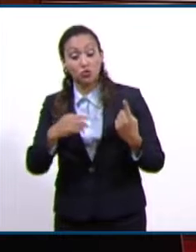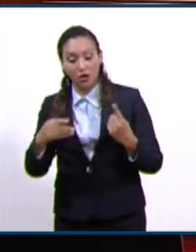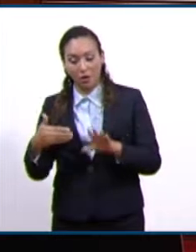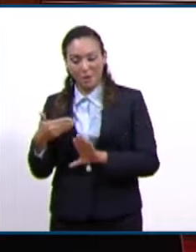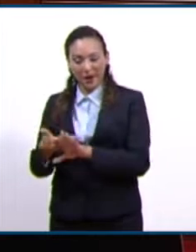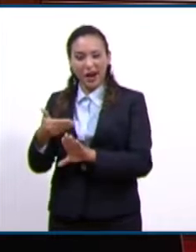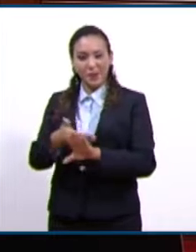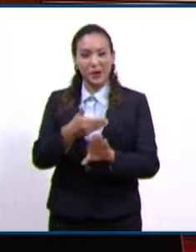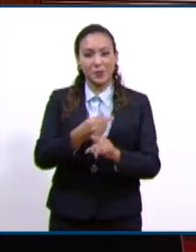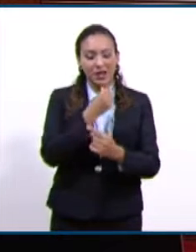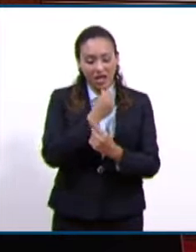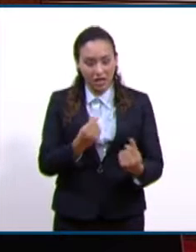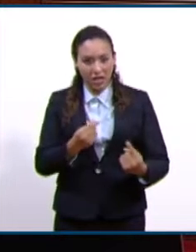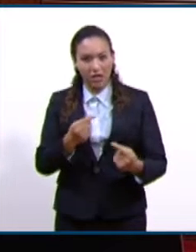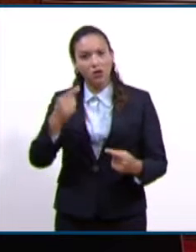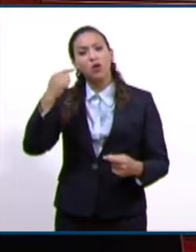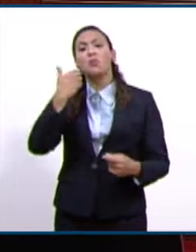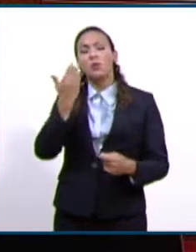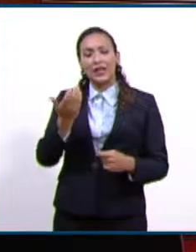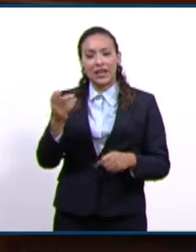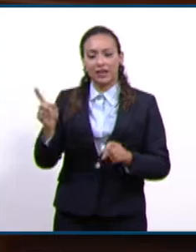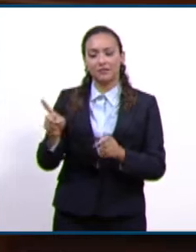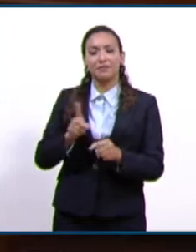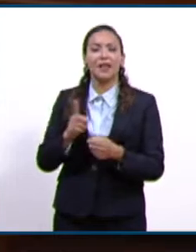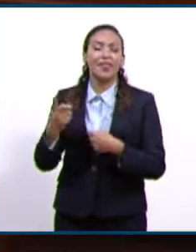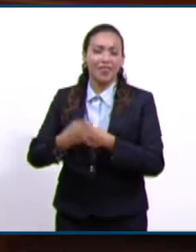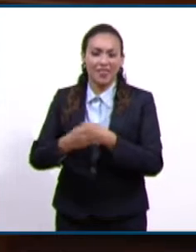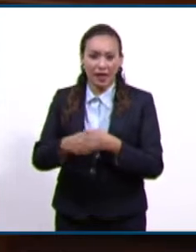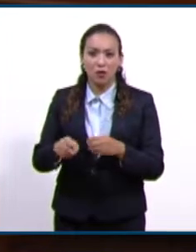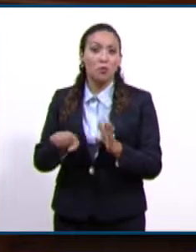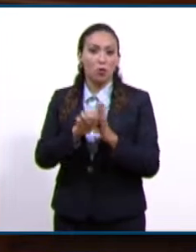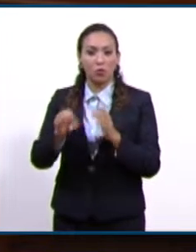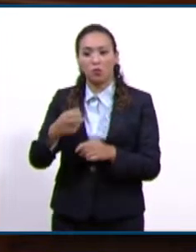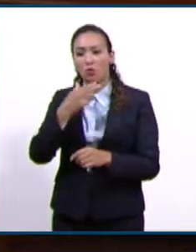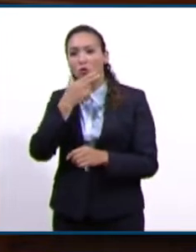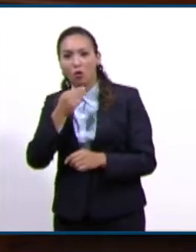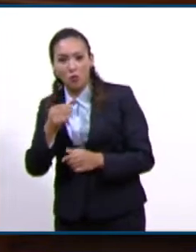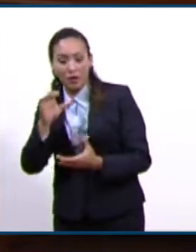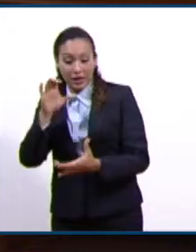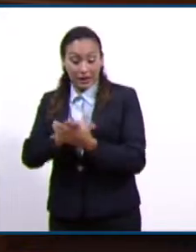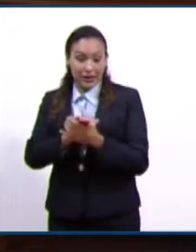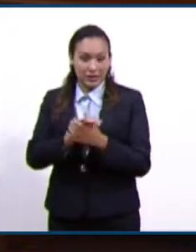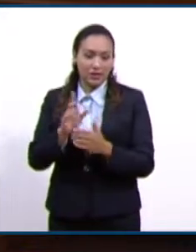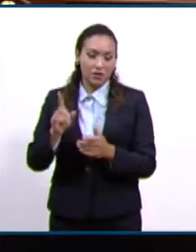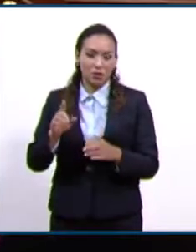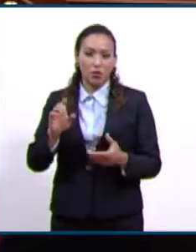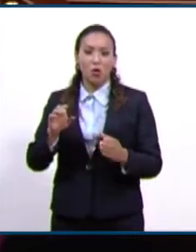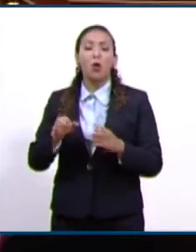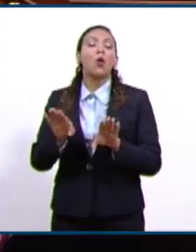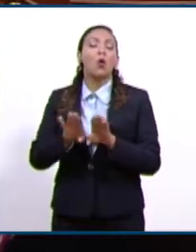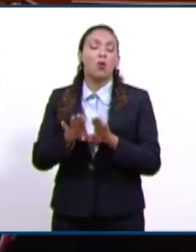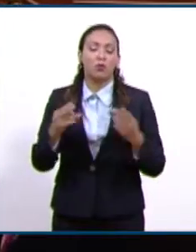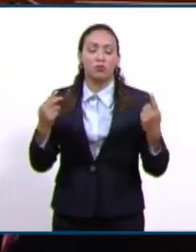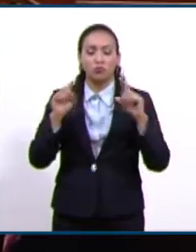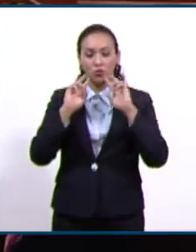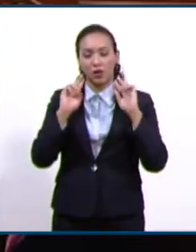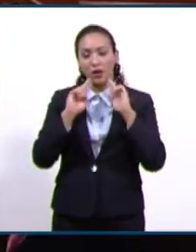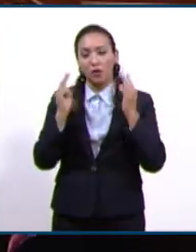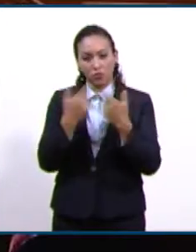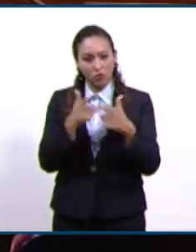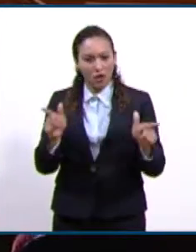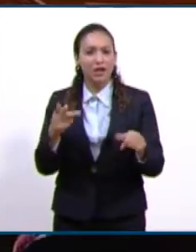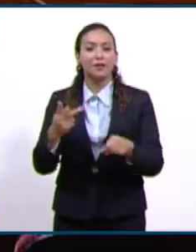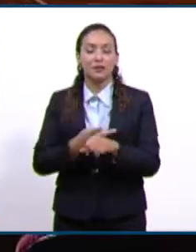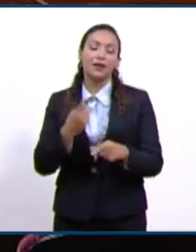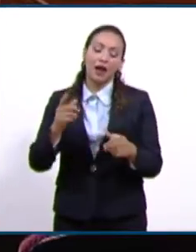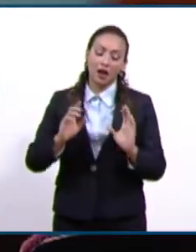causarle daño, realizadas por una persona agresora con la que tenga o haya tenido una relación de matrimonio, concubinato o una relación de hecho. Escuchemos parte